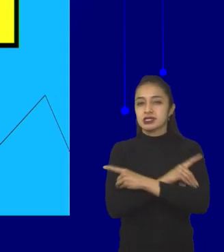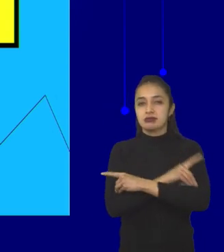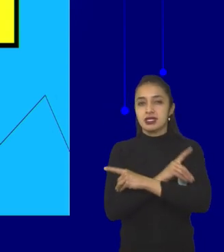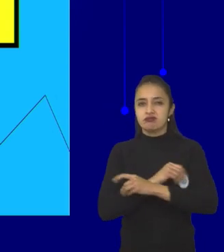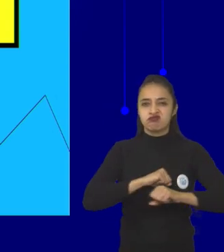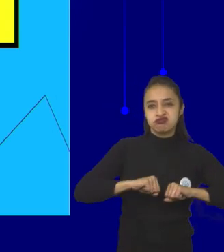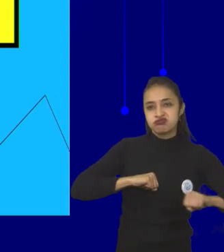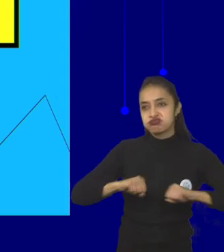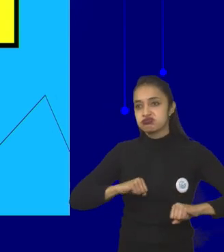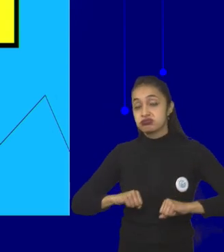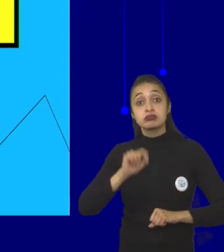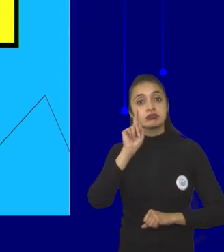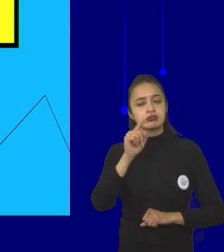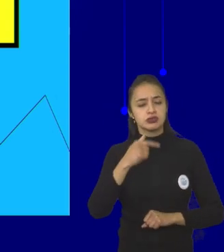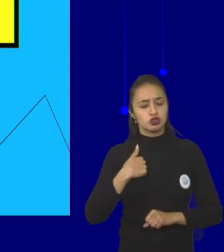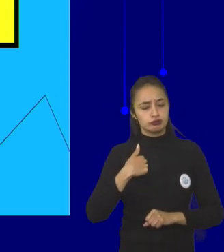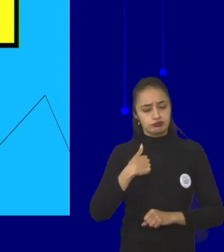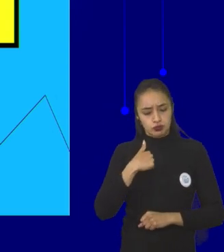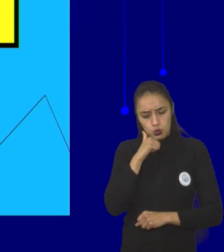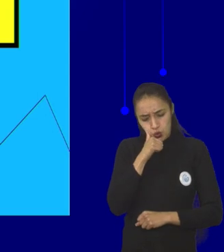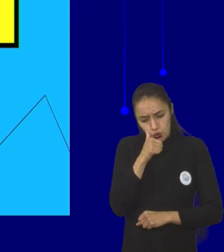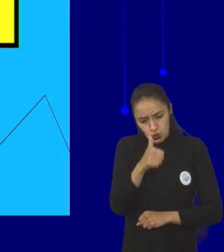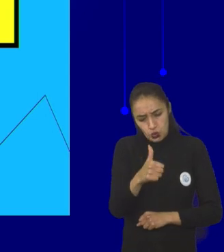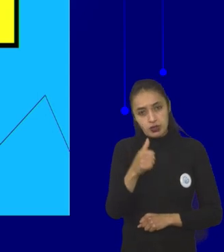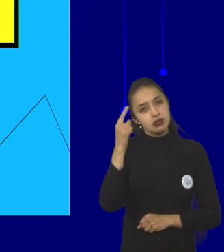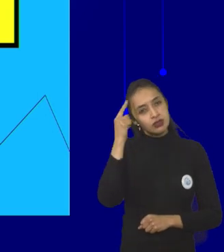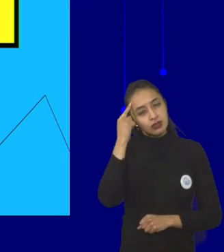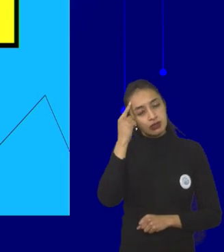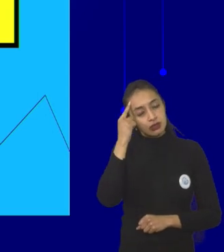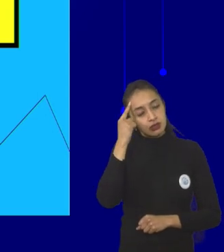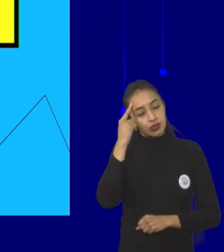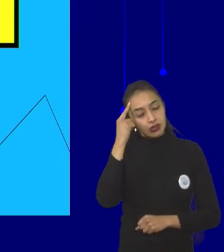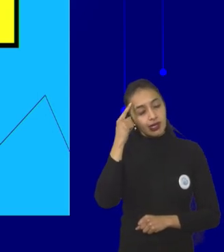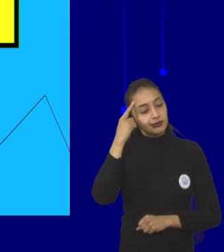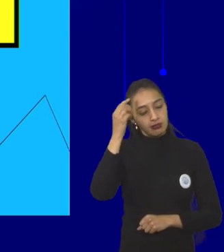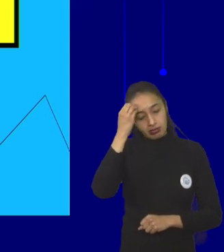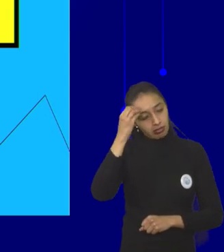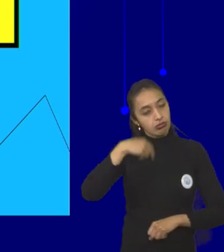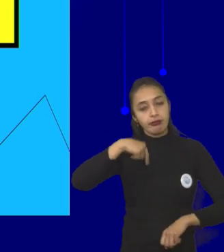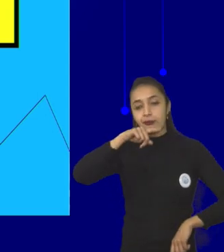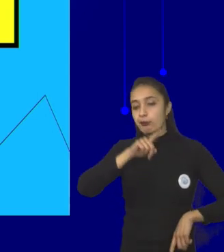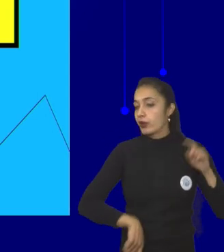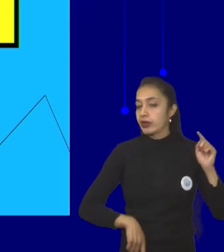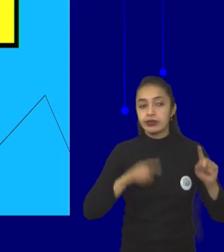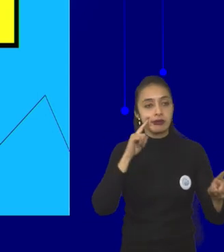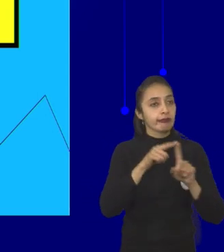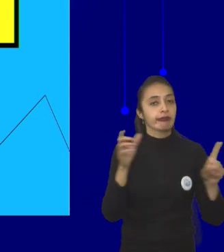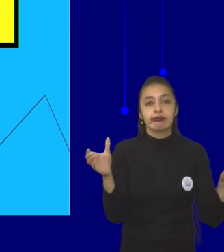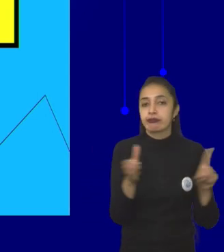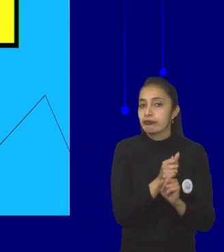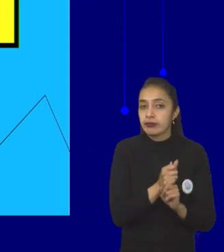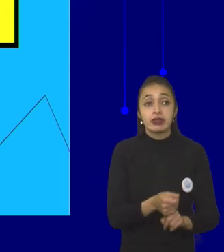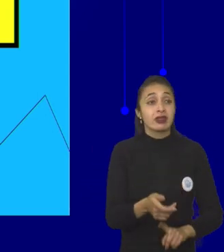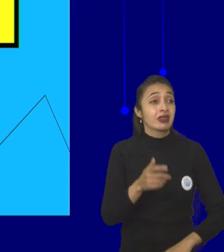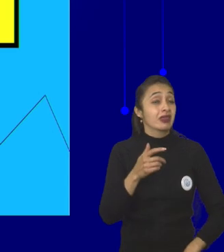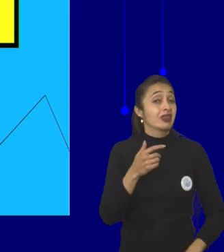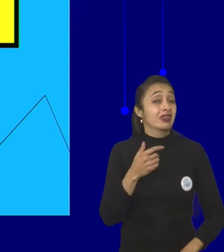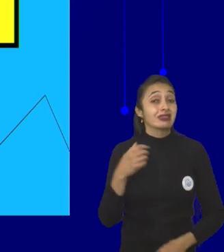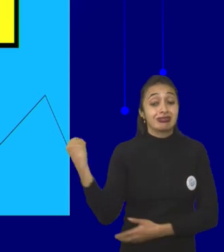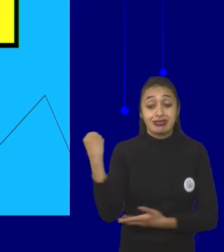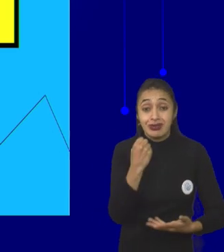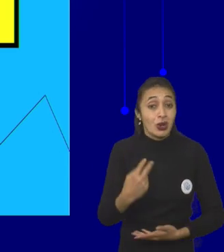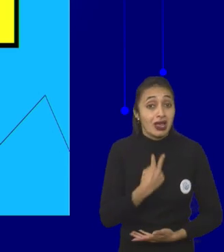días. Si uno mentalmente está todos los días diciendo no puedo, no lo vamos a hacer, no nos va a alcanzar la